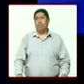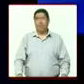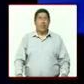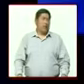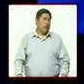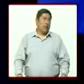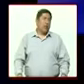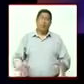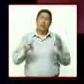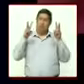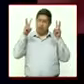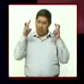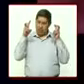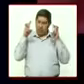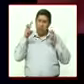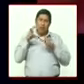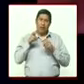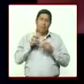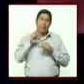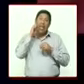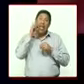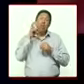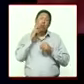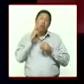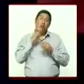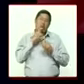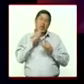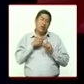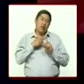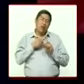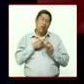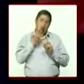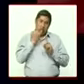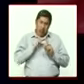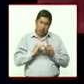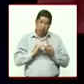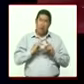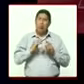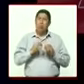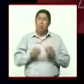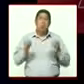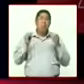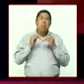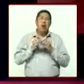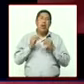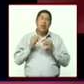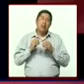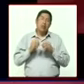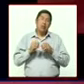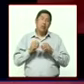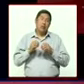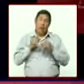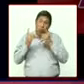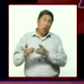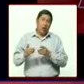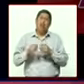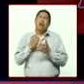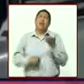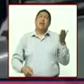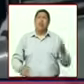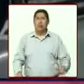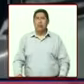Y con relación al caso estupro donde está involucrado Evo Morales, se abrió otro proceso. ¿De qué se trata? Escuchemos a las autoridades.